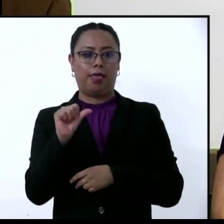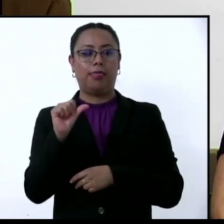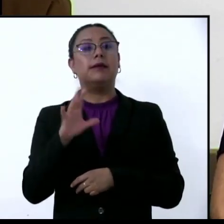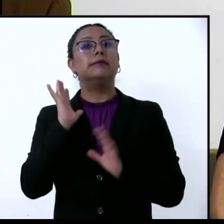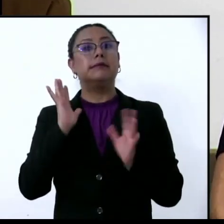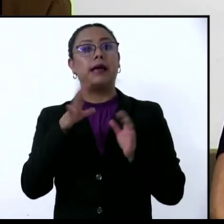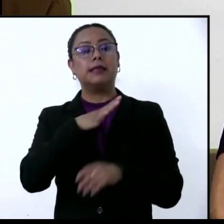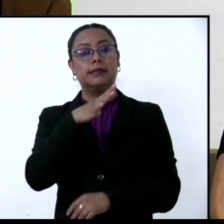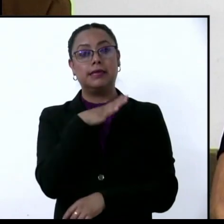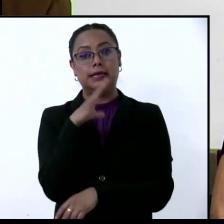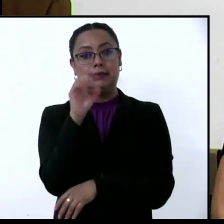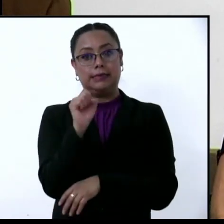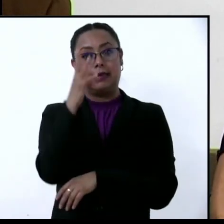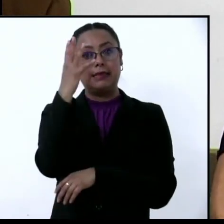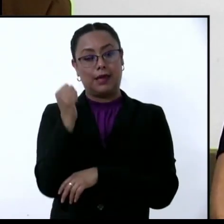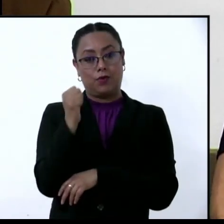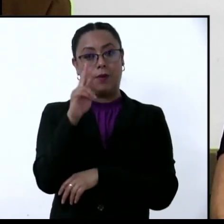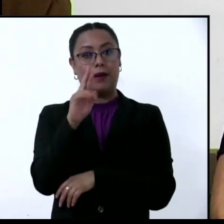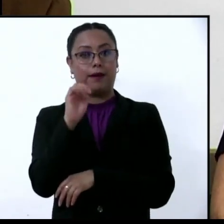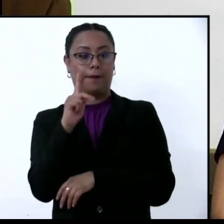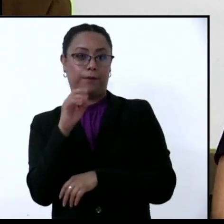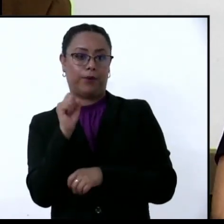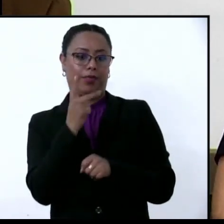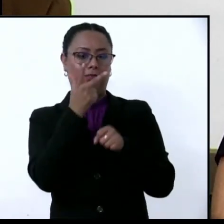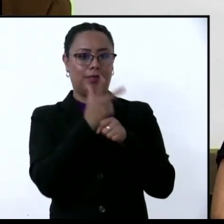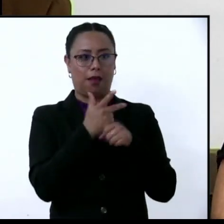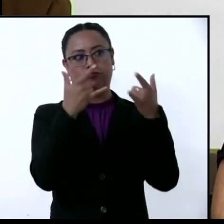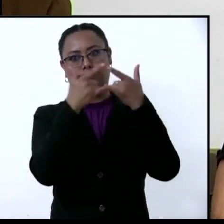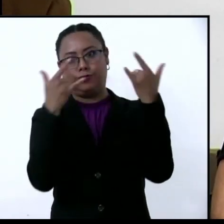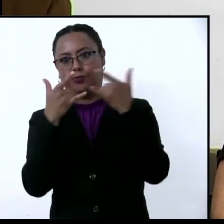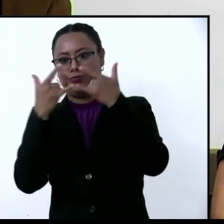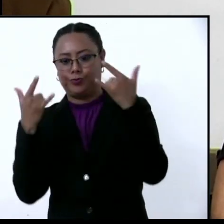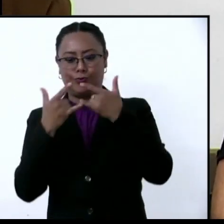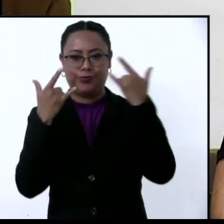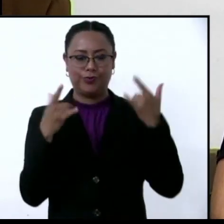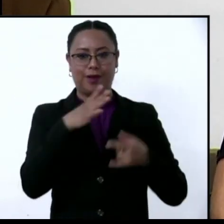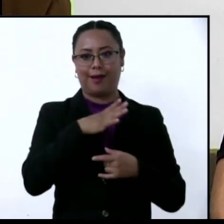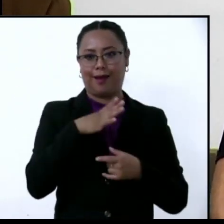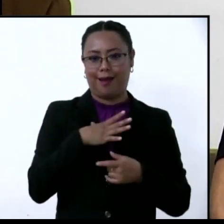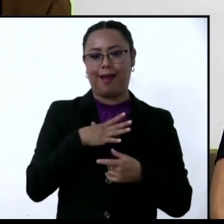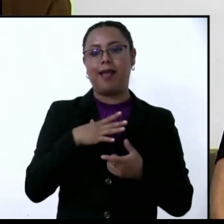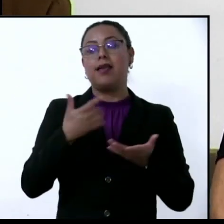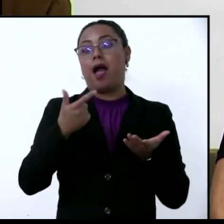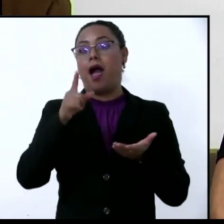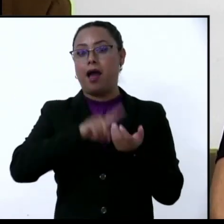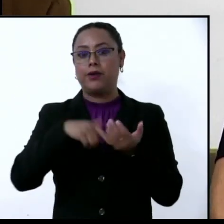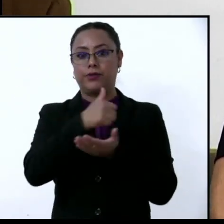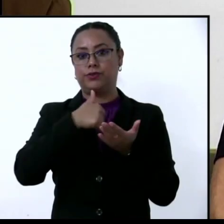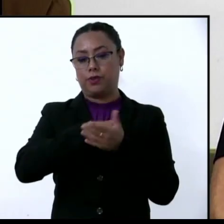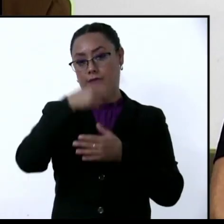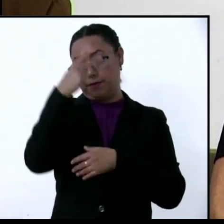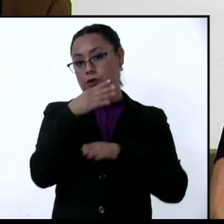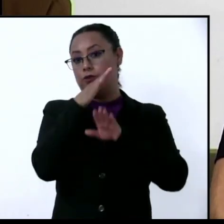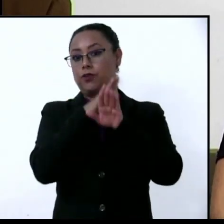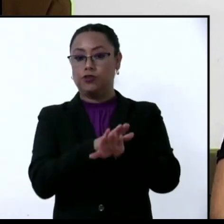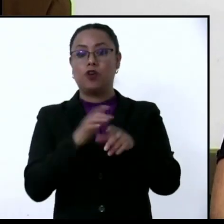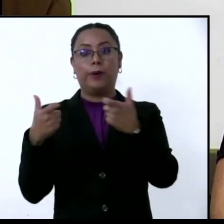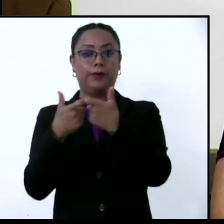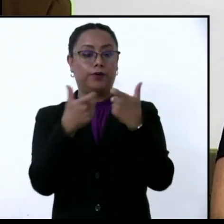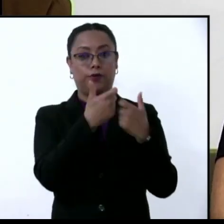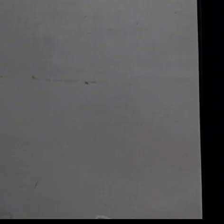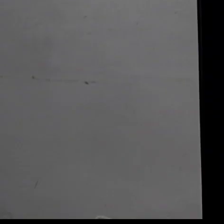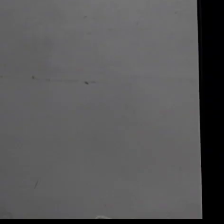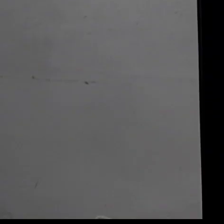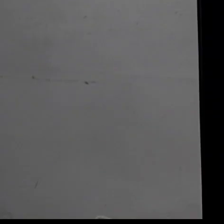de las actividades o de las historias que se generan en Ciudad de México de las cooperativas, y también el diario El Gráfico,